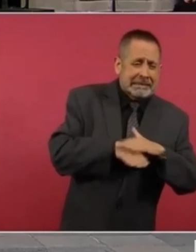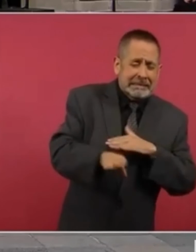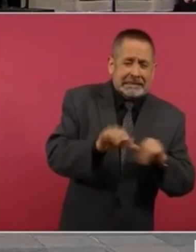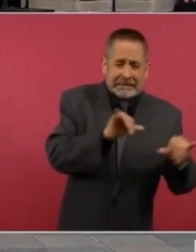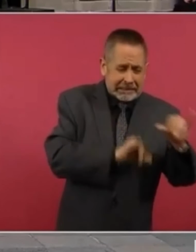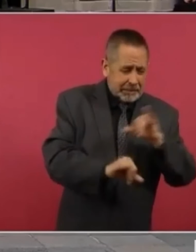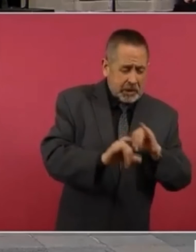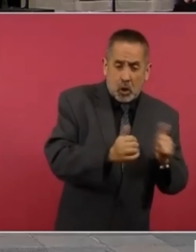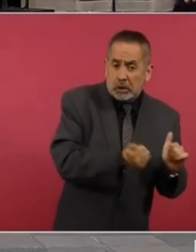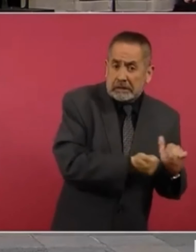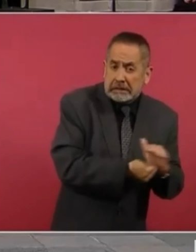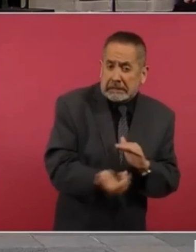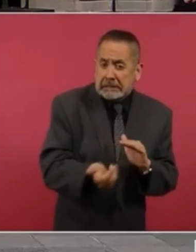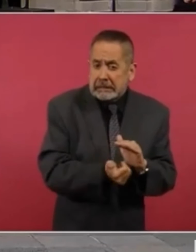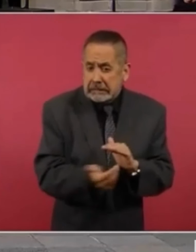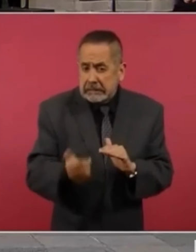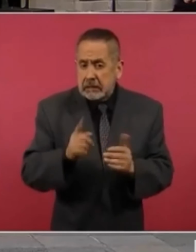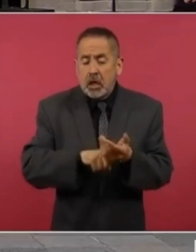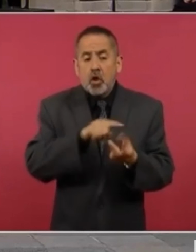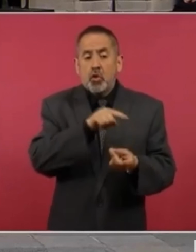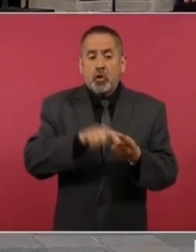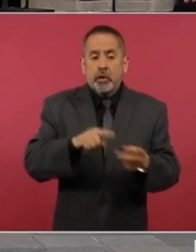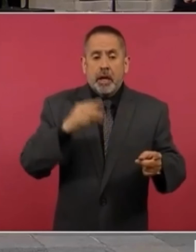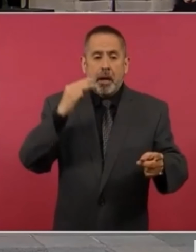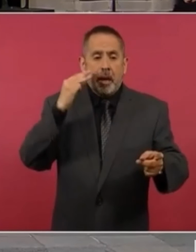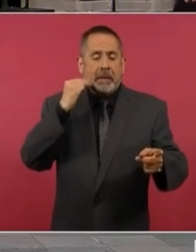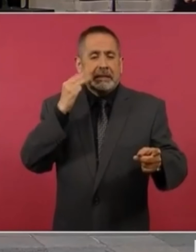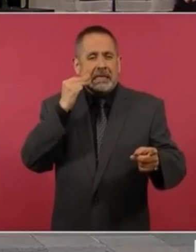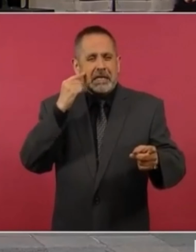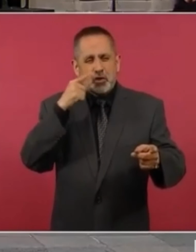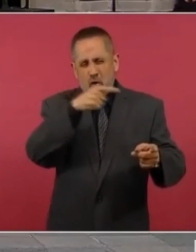químicos en Manzanillo,